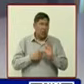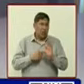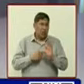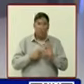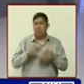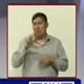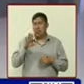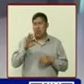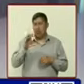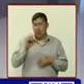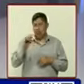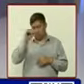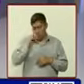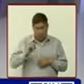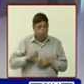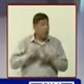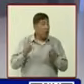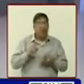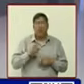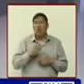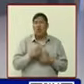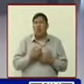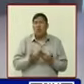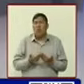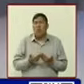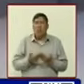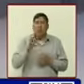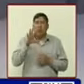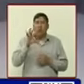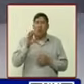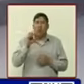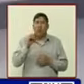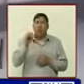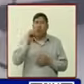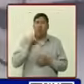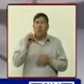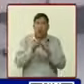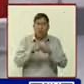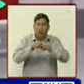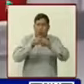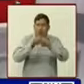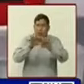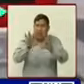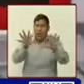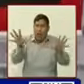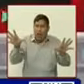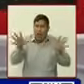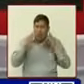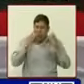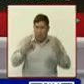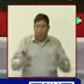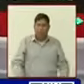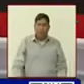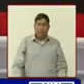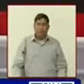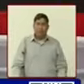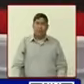este 9%. Pero veamos cómo se compone este 9% en todo nuestro territorio.